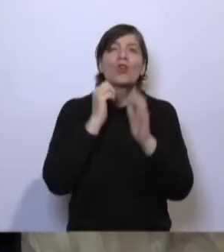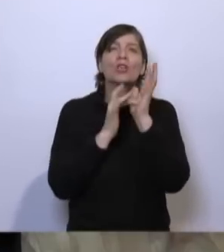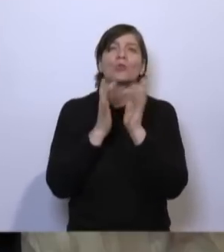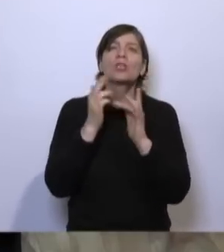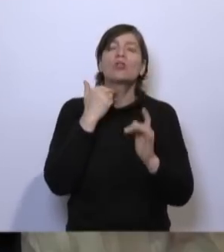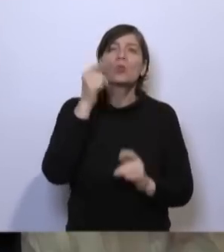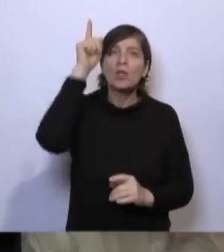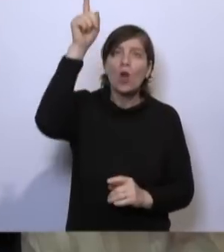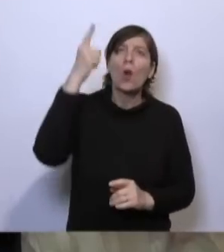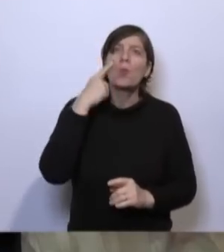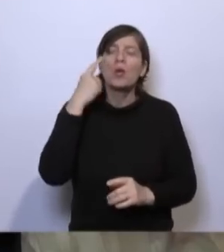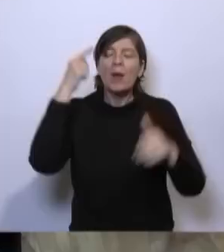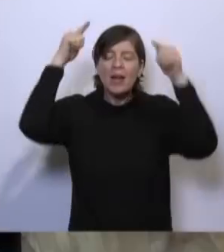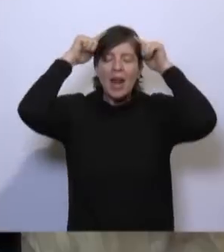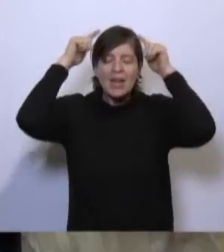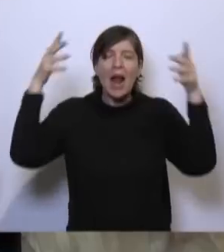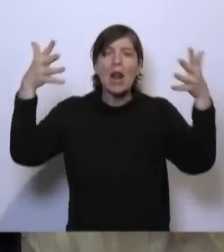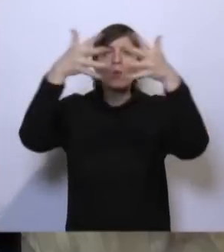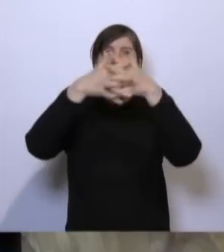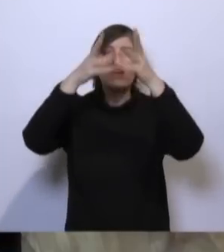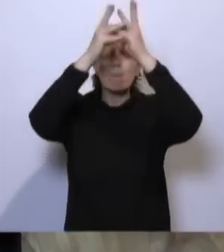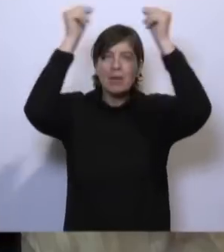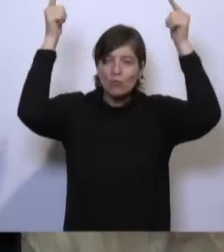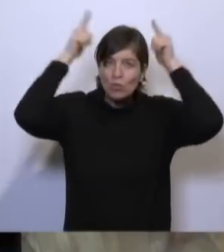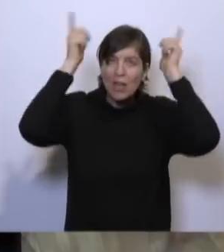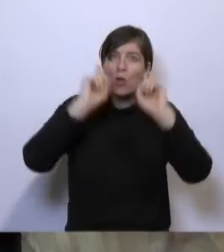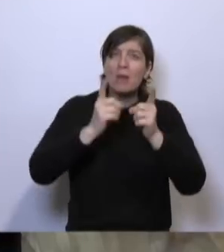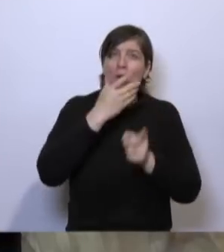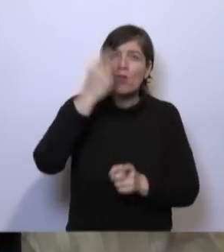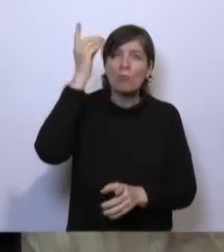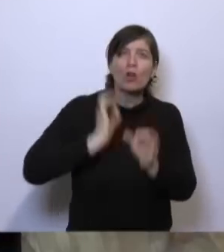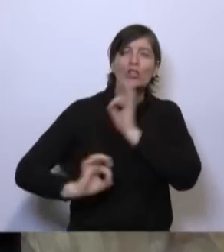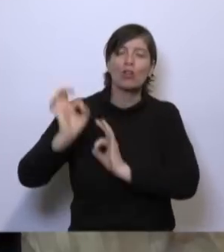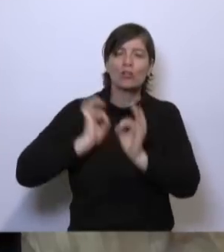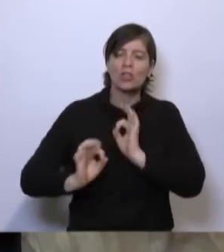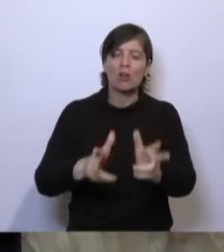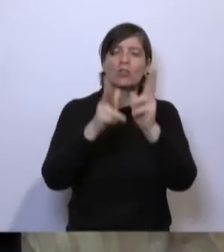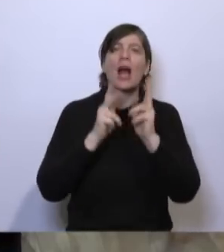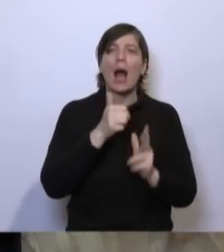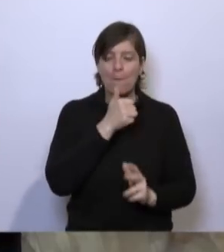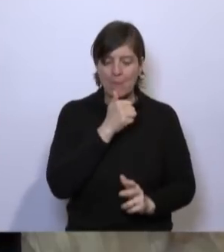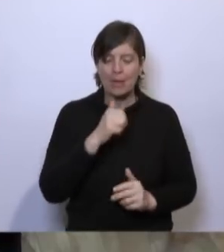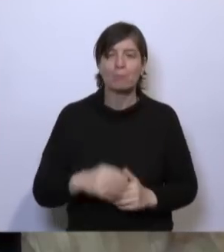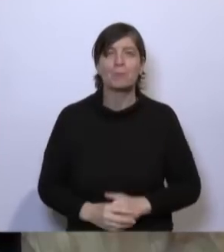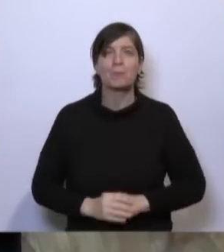Jesucristo, tu Hijo, que vive y reina contigo en la unidad del Espíritu Santo y es Dios por los siglos de los siglos.